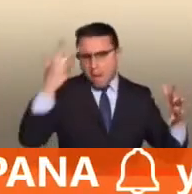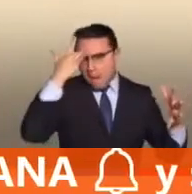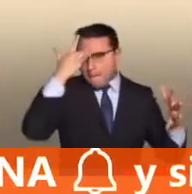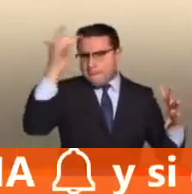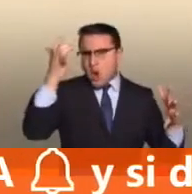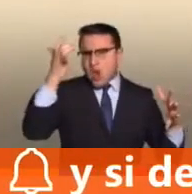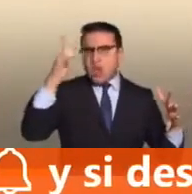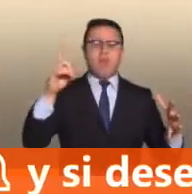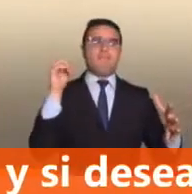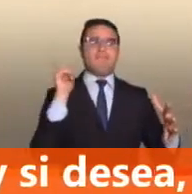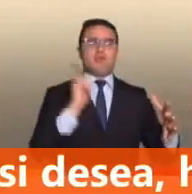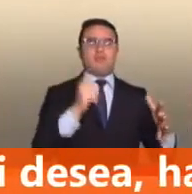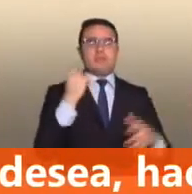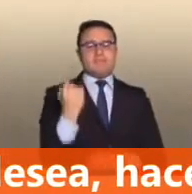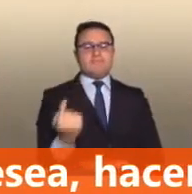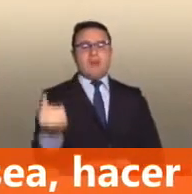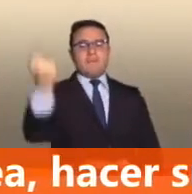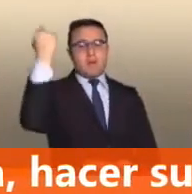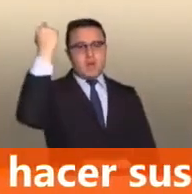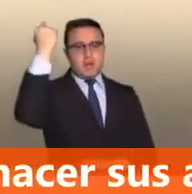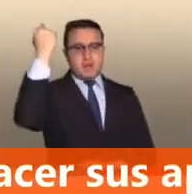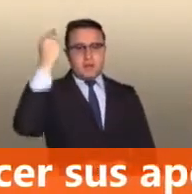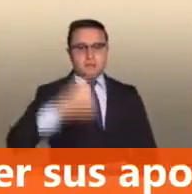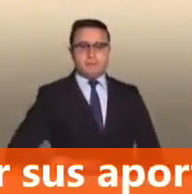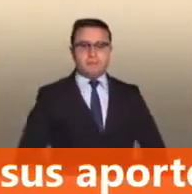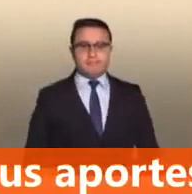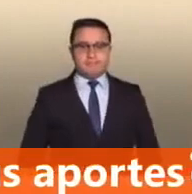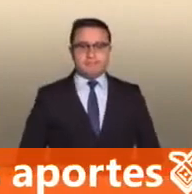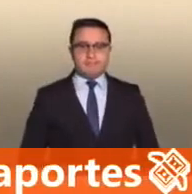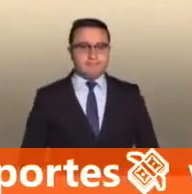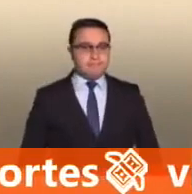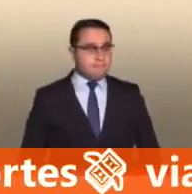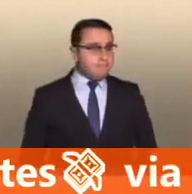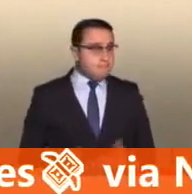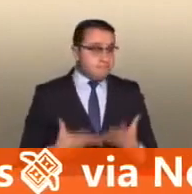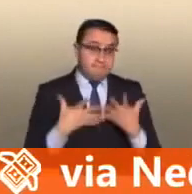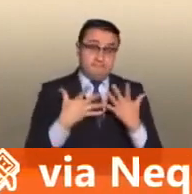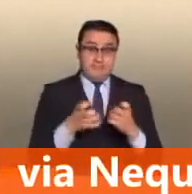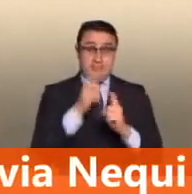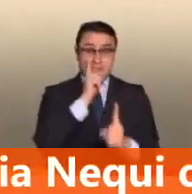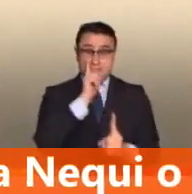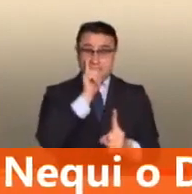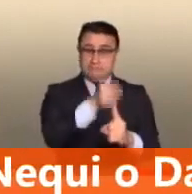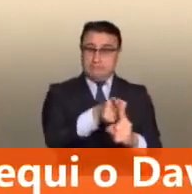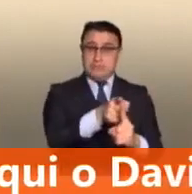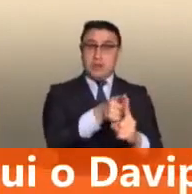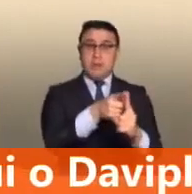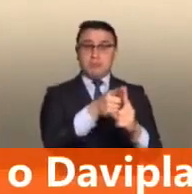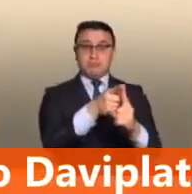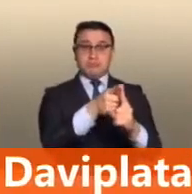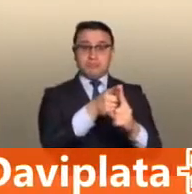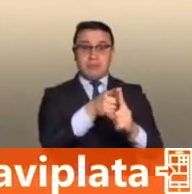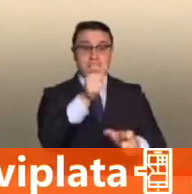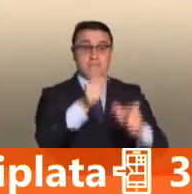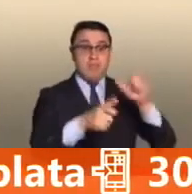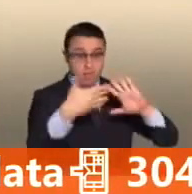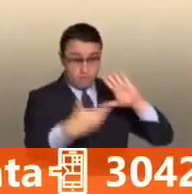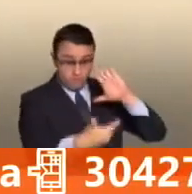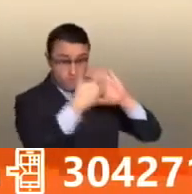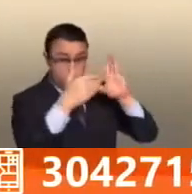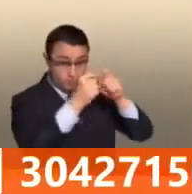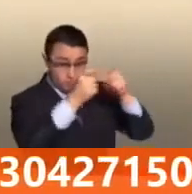Tenía en su función destruir lo que desde el Estado se llamaban enemigos del